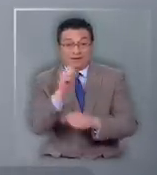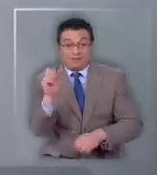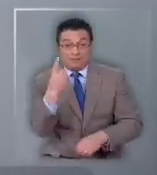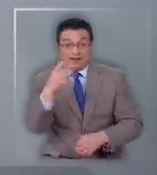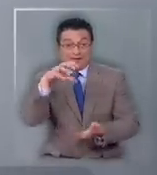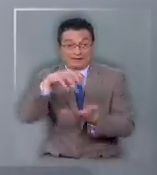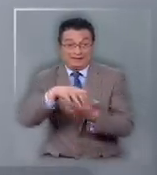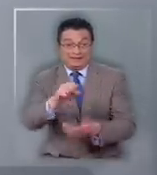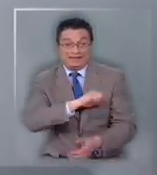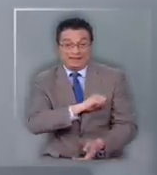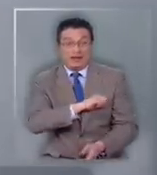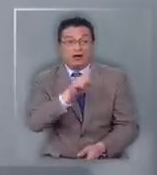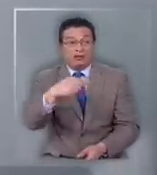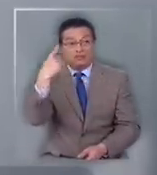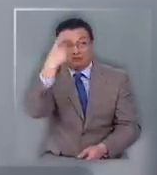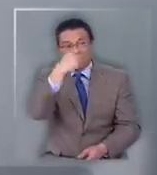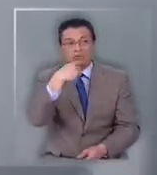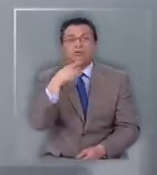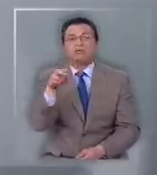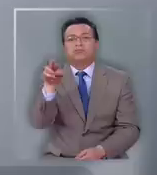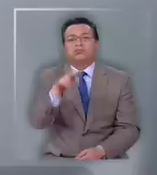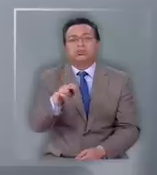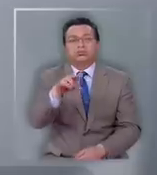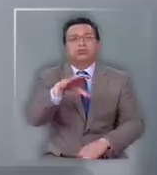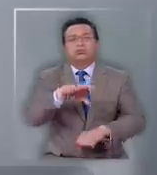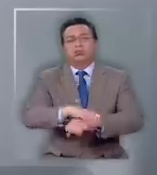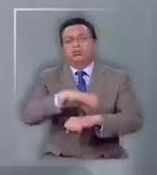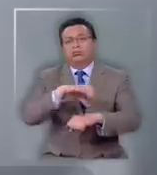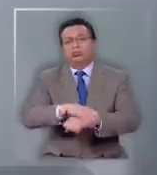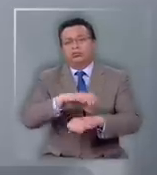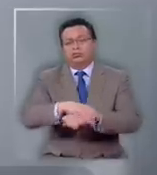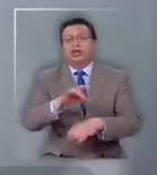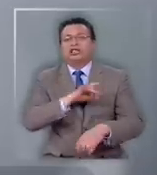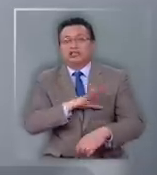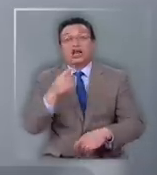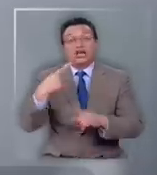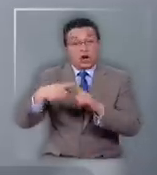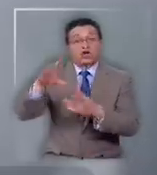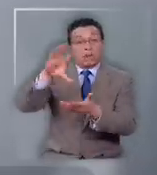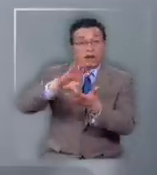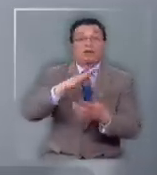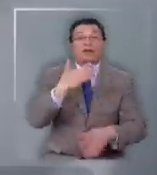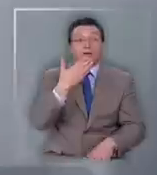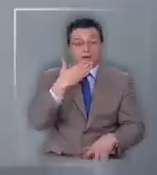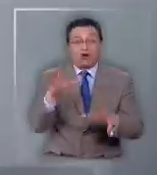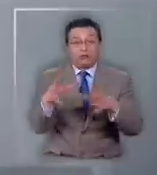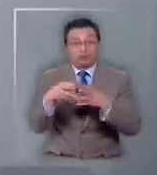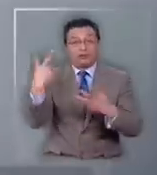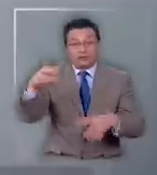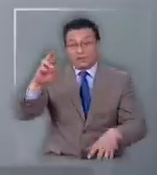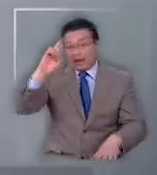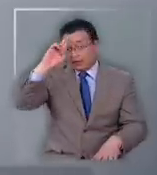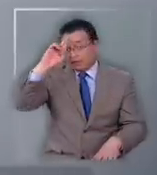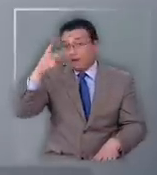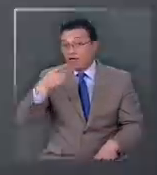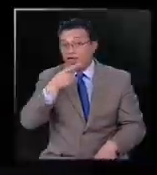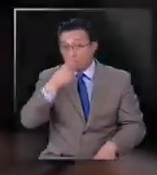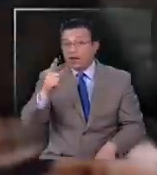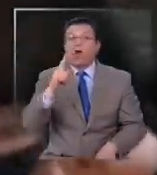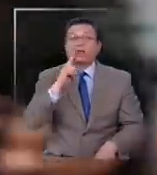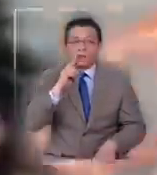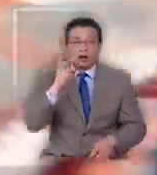sus rostros ya son familiares se han detenido tanto chilenos como extranjeros en especial una banda dominicana que opera sin